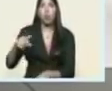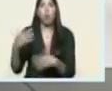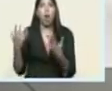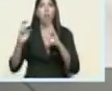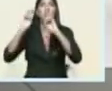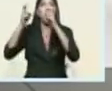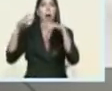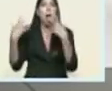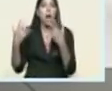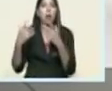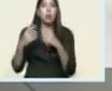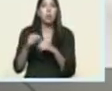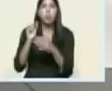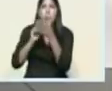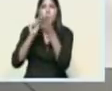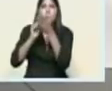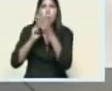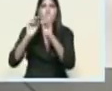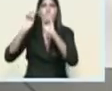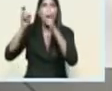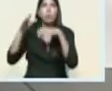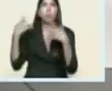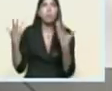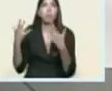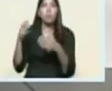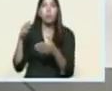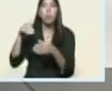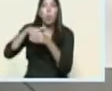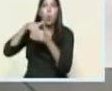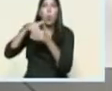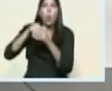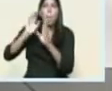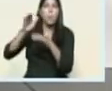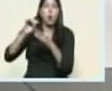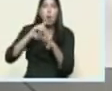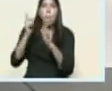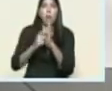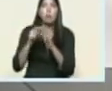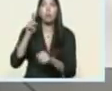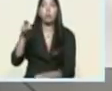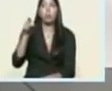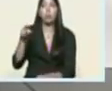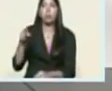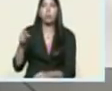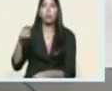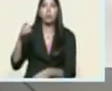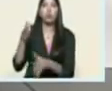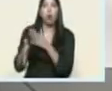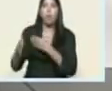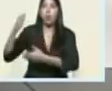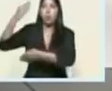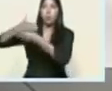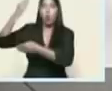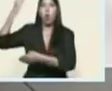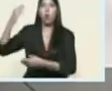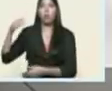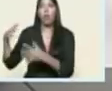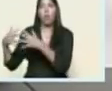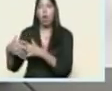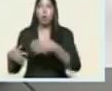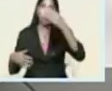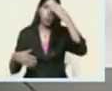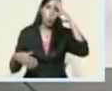el tema del rechazo al bloqueo y la persecución económica, comercial y financiera contra Cuba. Solamente, es el único